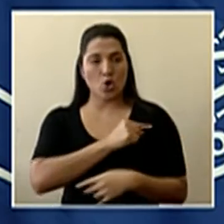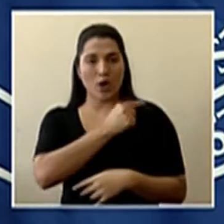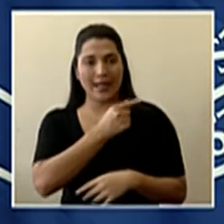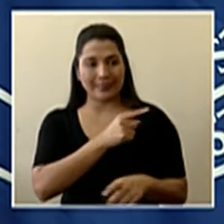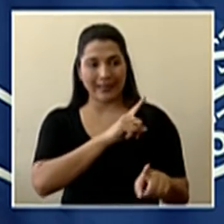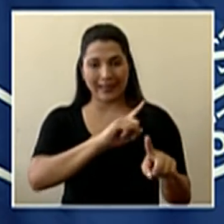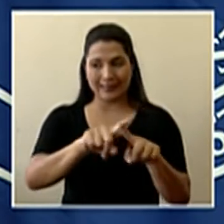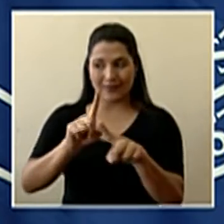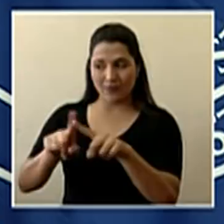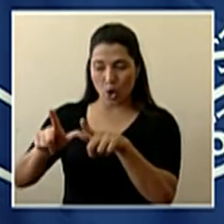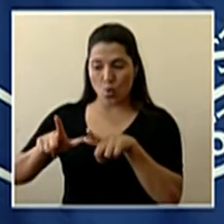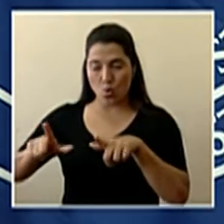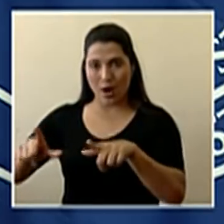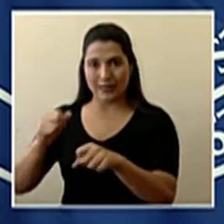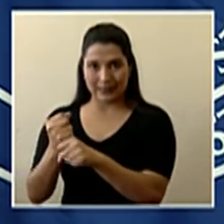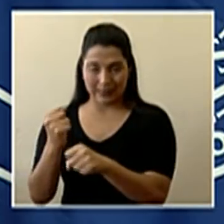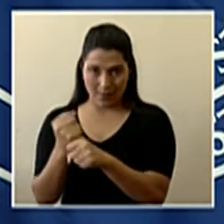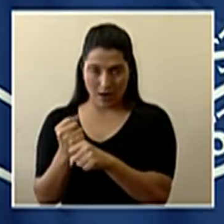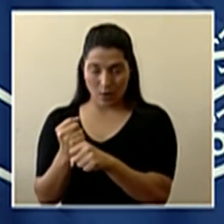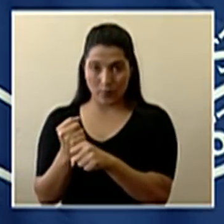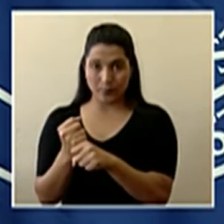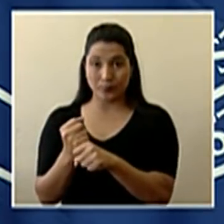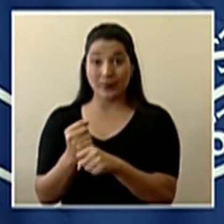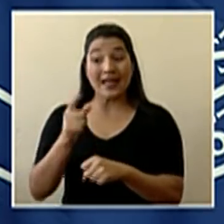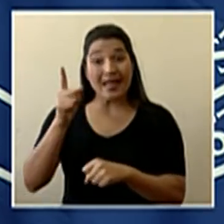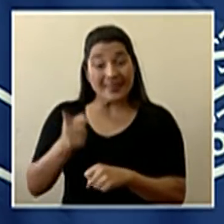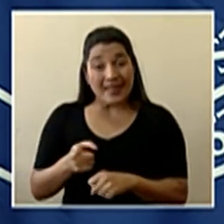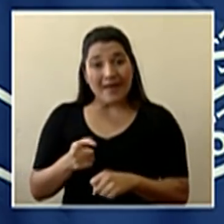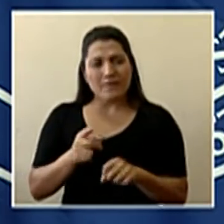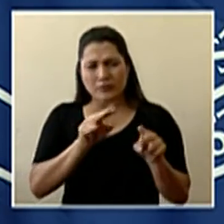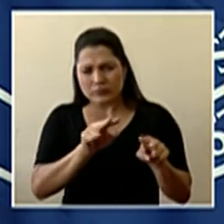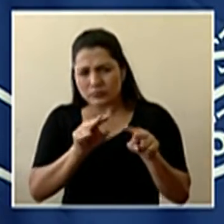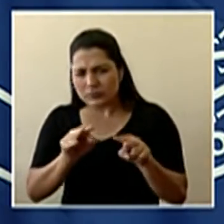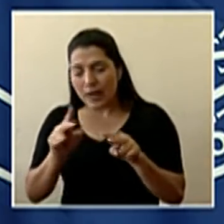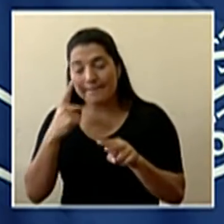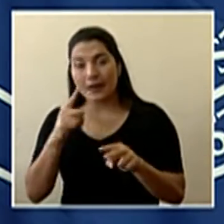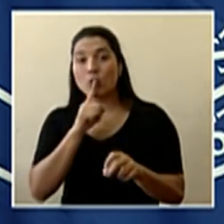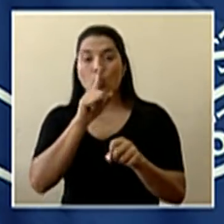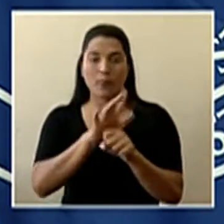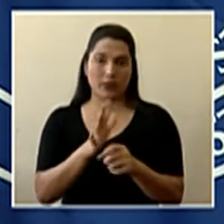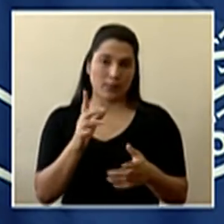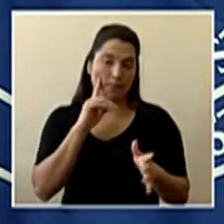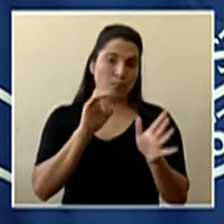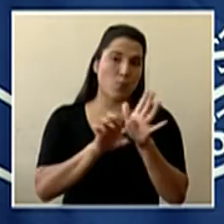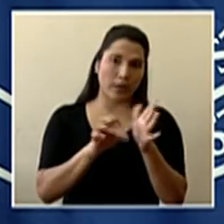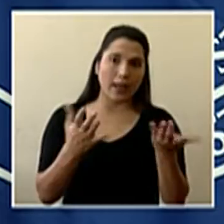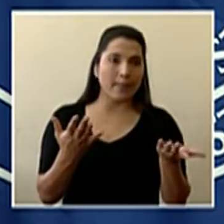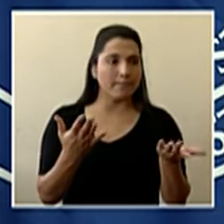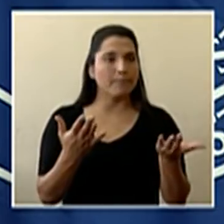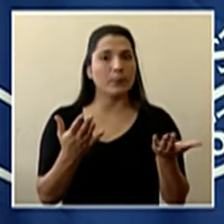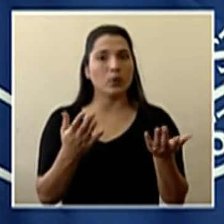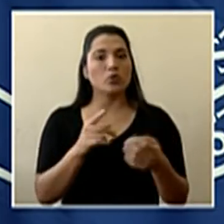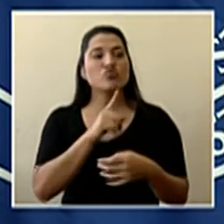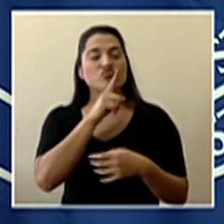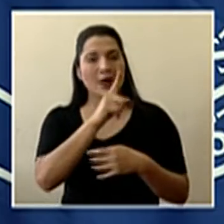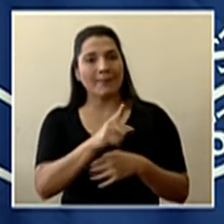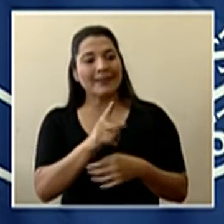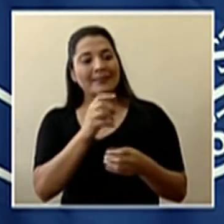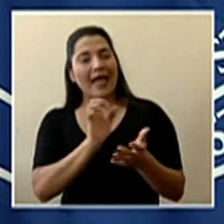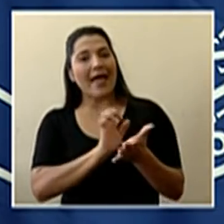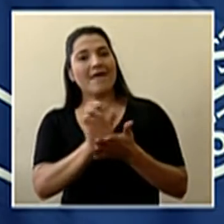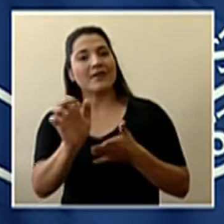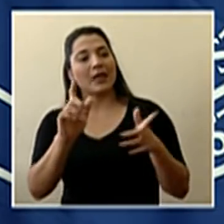diferentes establecimientos, de centros de trabajo, que tienen que estar velando porque se cumpla, por ejemplo, la disminución en la capacidad, en el aforo, en